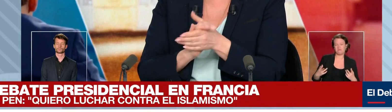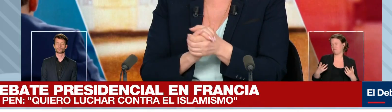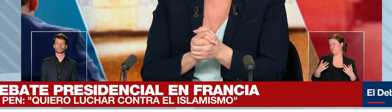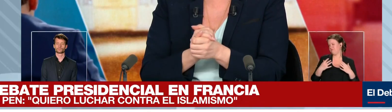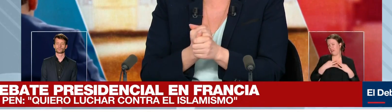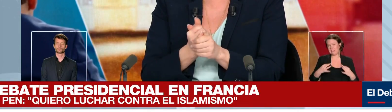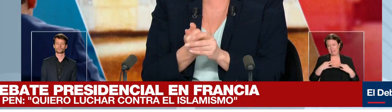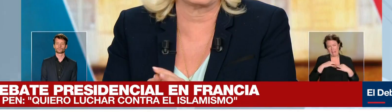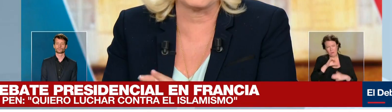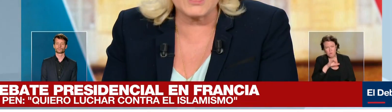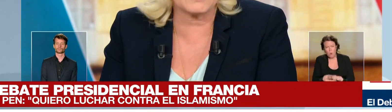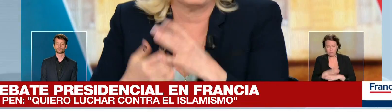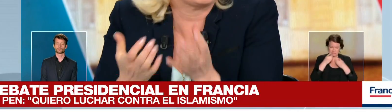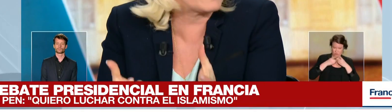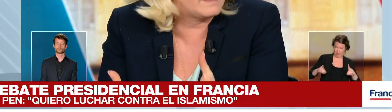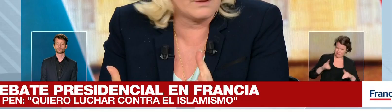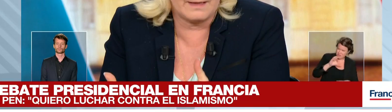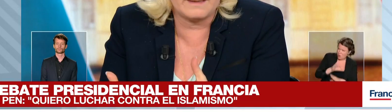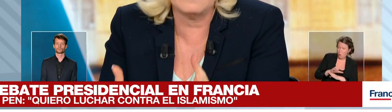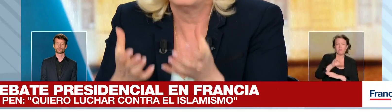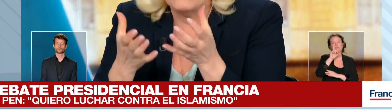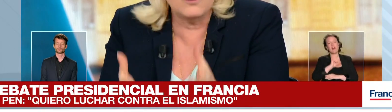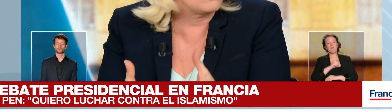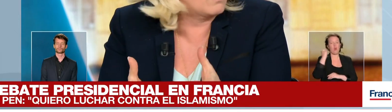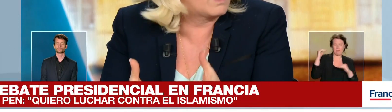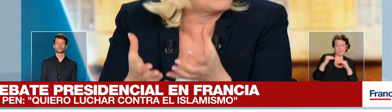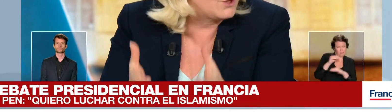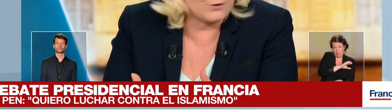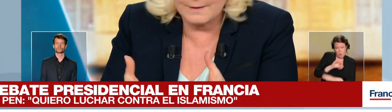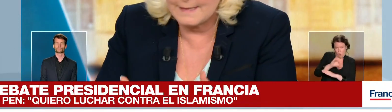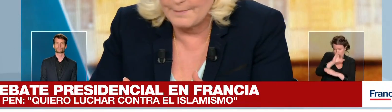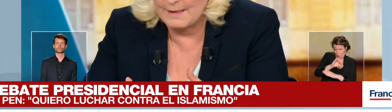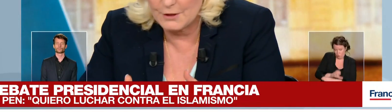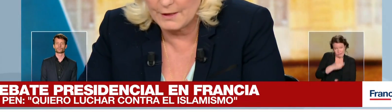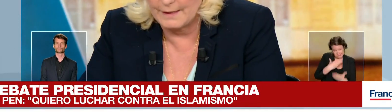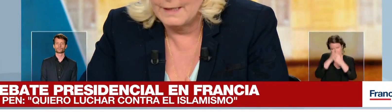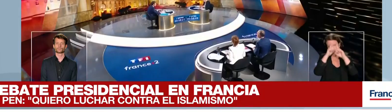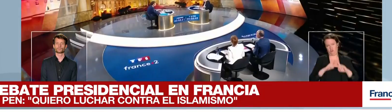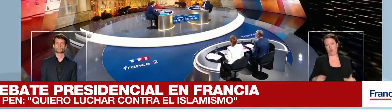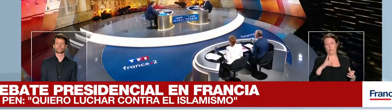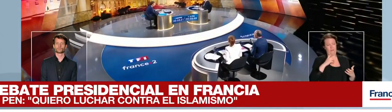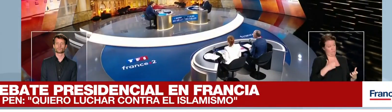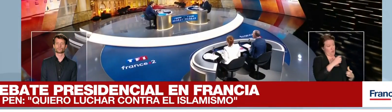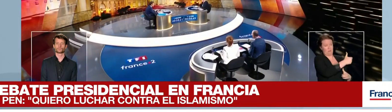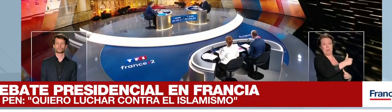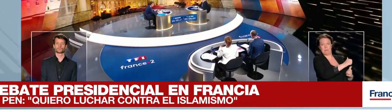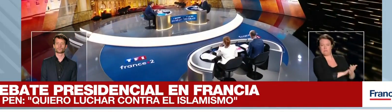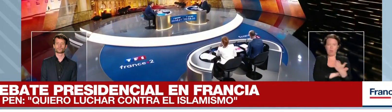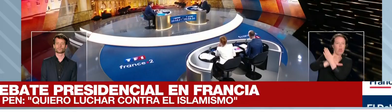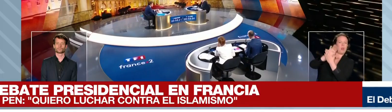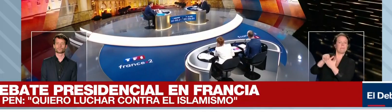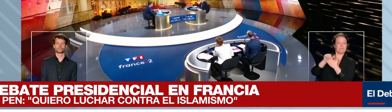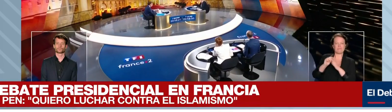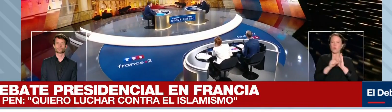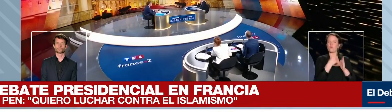y mujeres, que ataca la democracia, que ataca la laicidad y que busca realmente imponer una ley religiosa que se llama